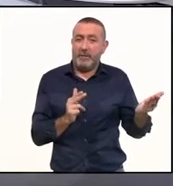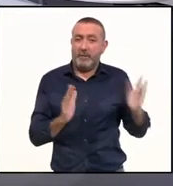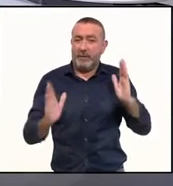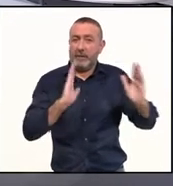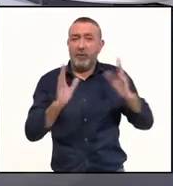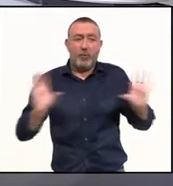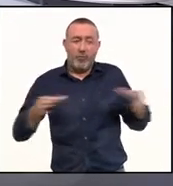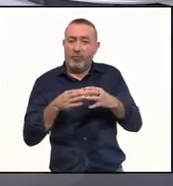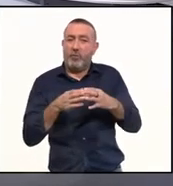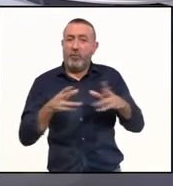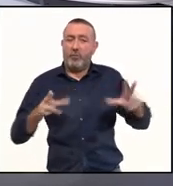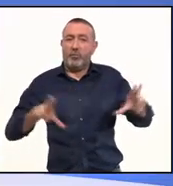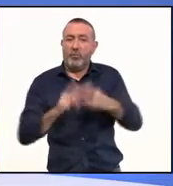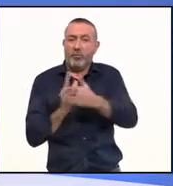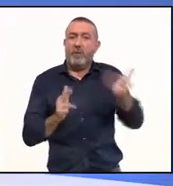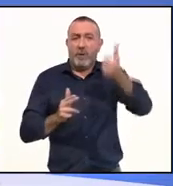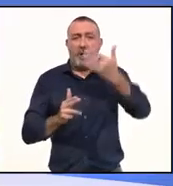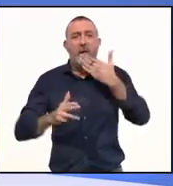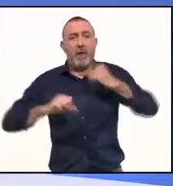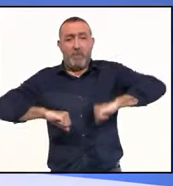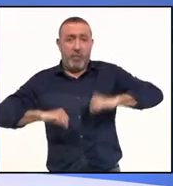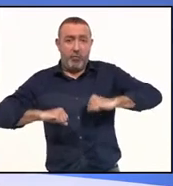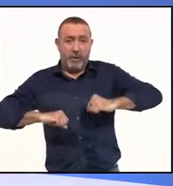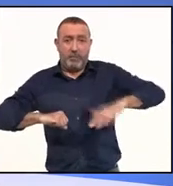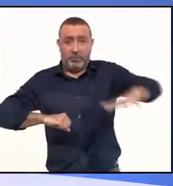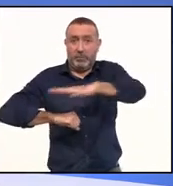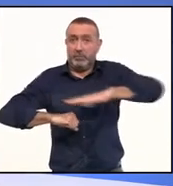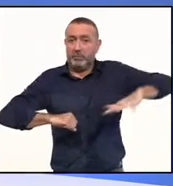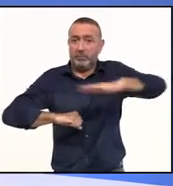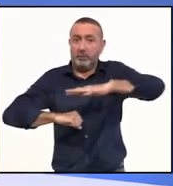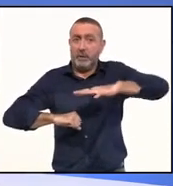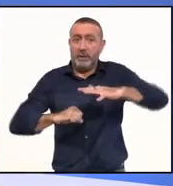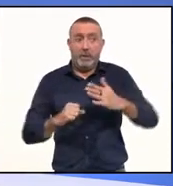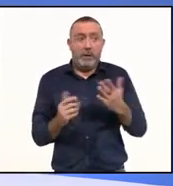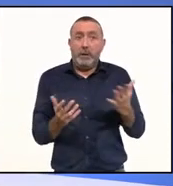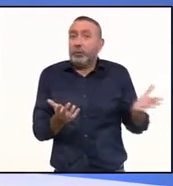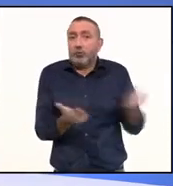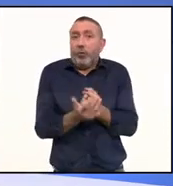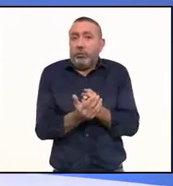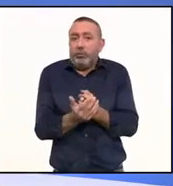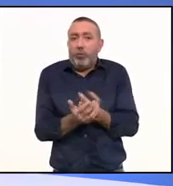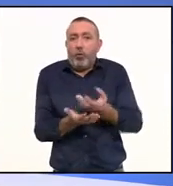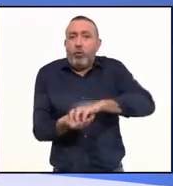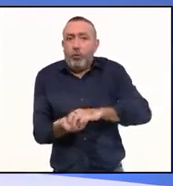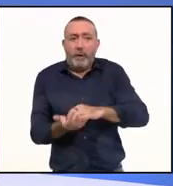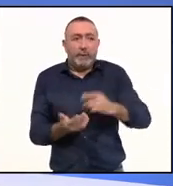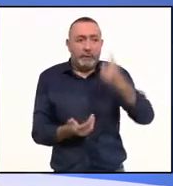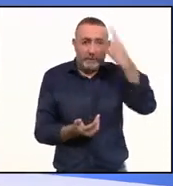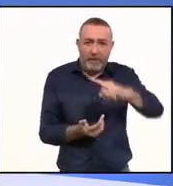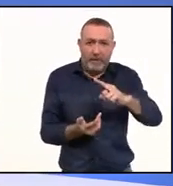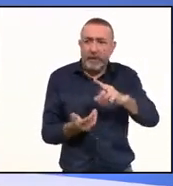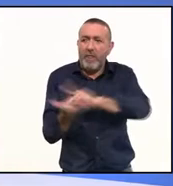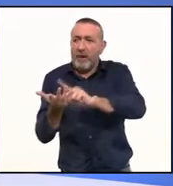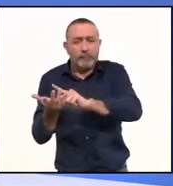ese grupo de la sociedad más adulta más madura que recientemente lo cuestiona todo cuestionen los datos cuestionan los